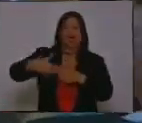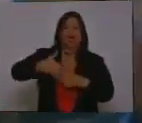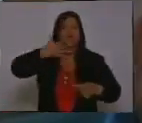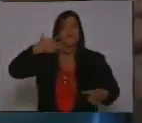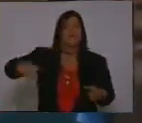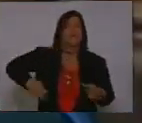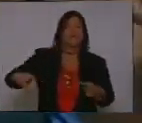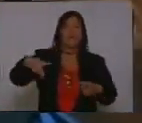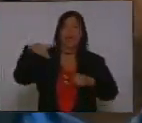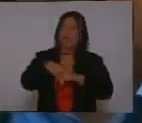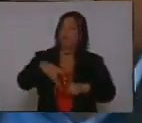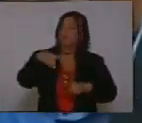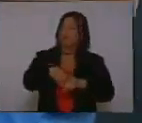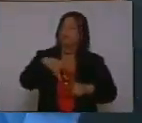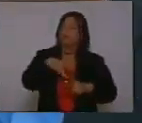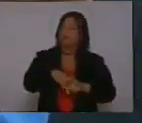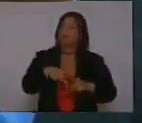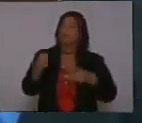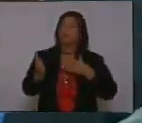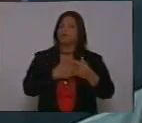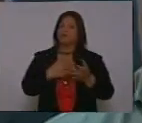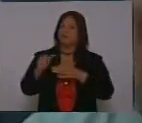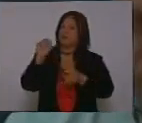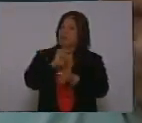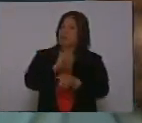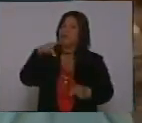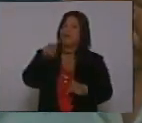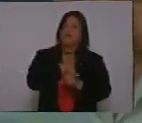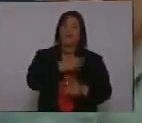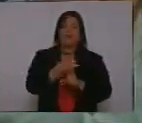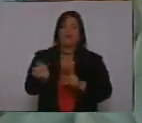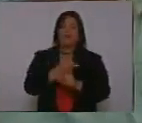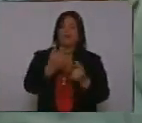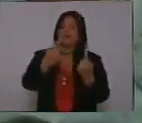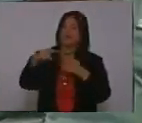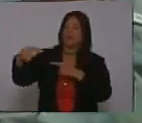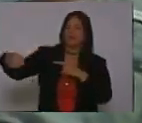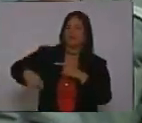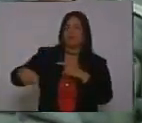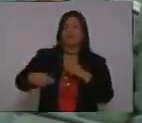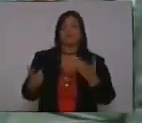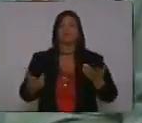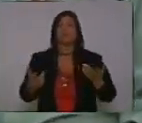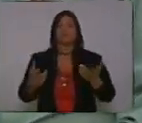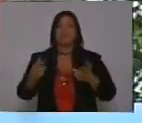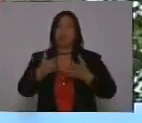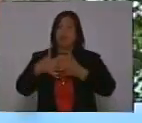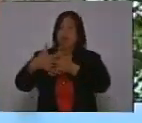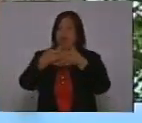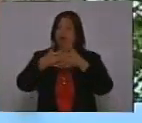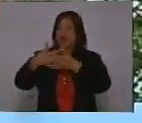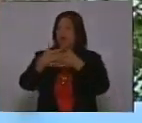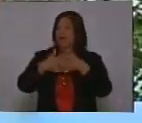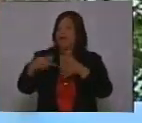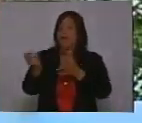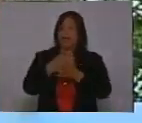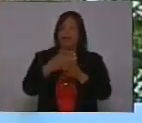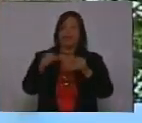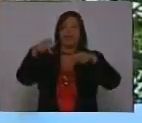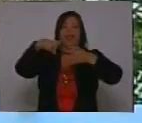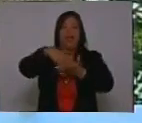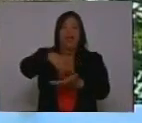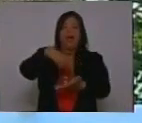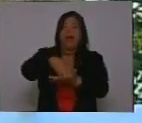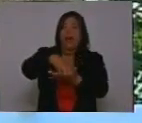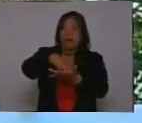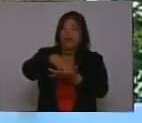que nos tenía obligados a que estuviéramos haciendo el caso a un imperio norteamericano y que estuviéramos arrodillados a